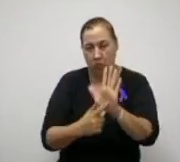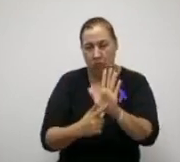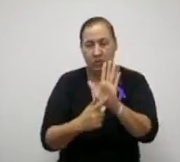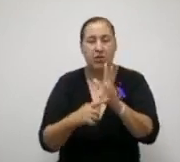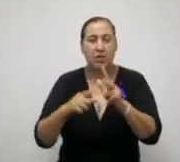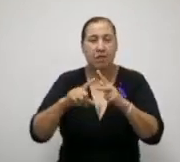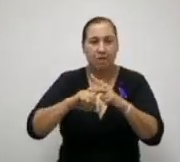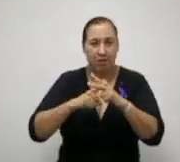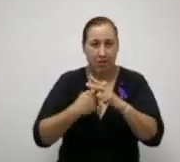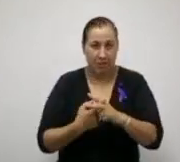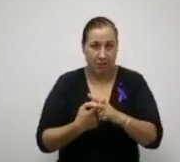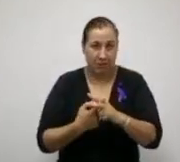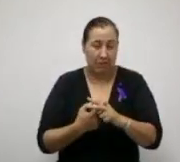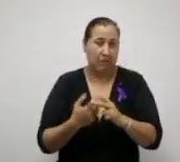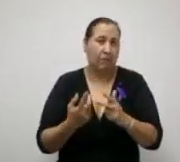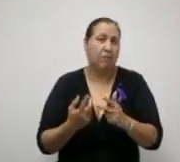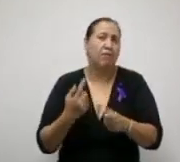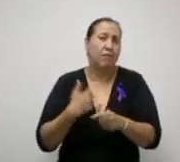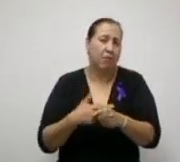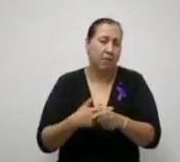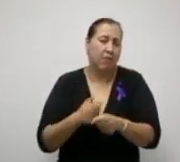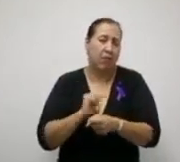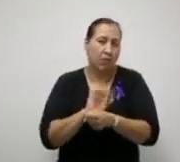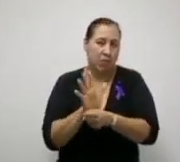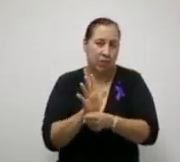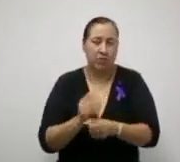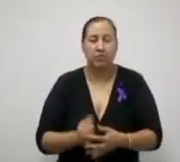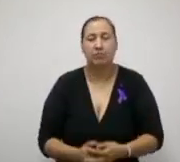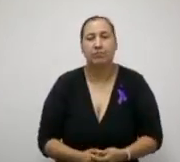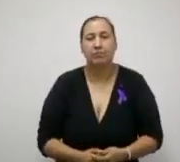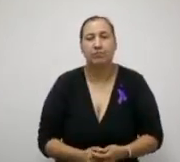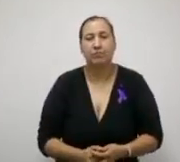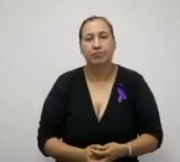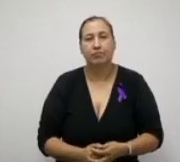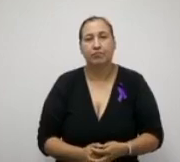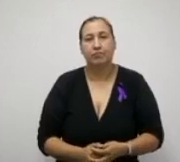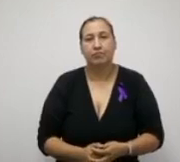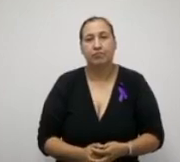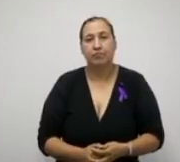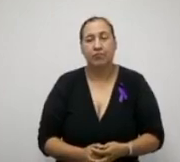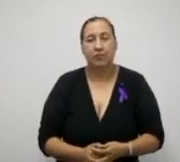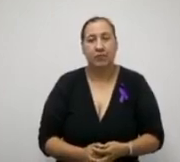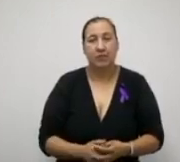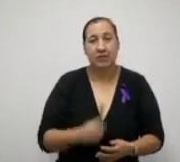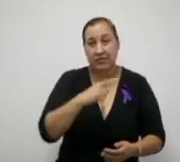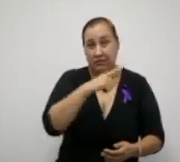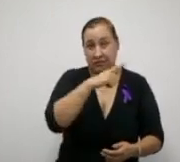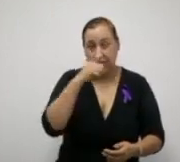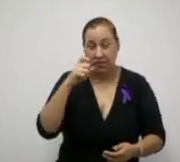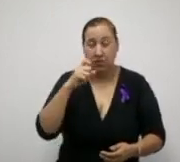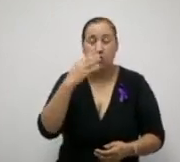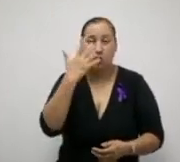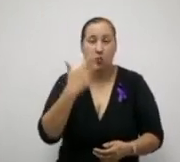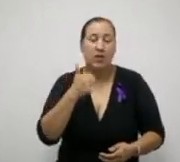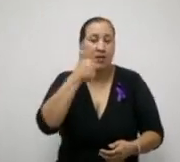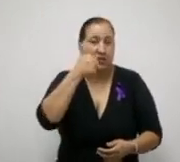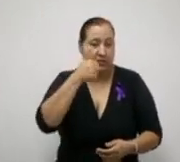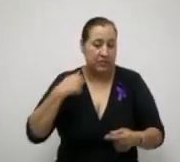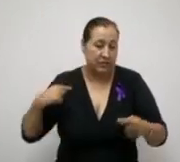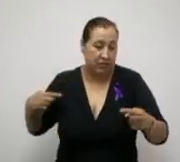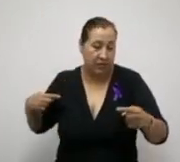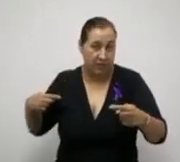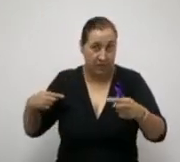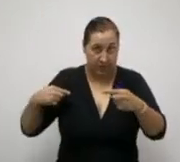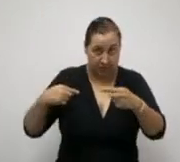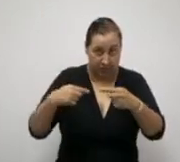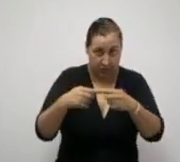de COVID-19, y al respecto les comparto que nos encontramos en la semana número 156,